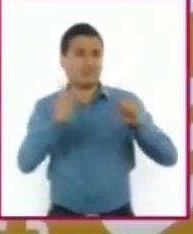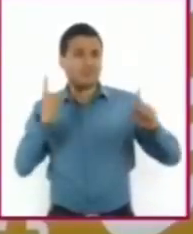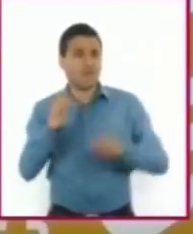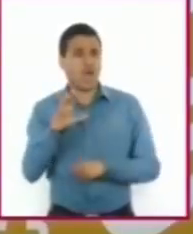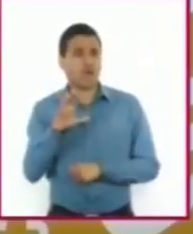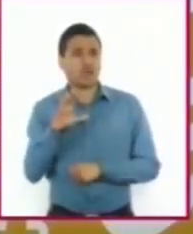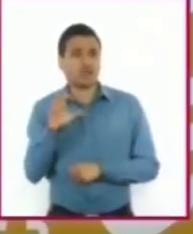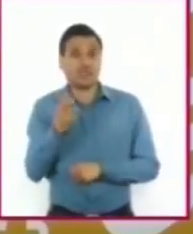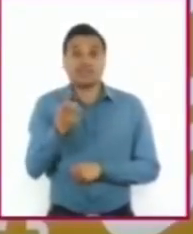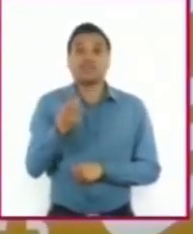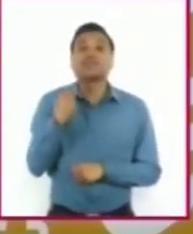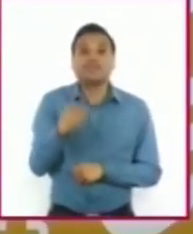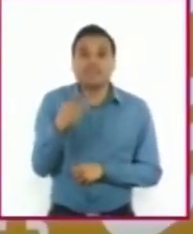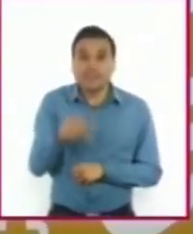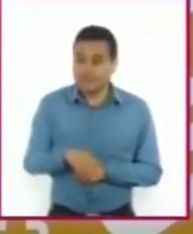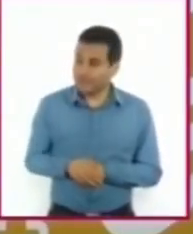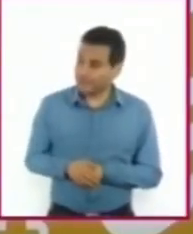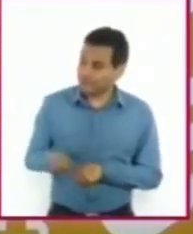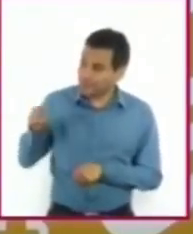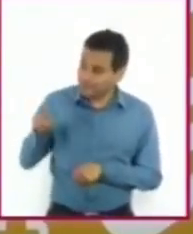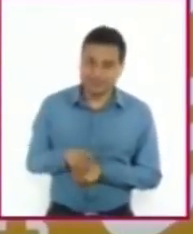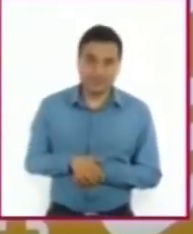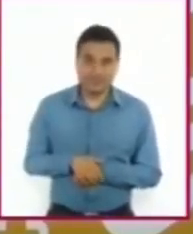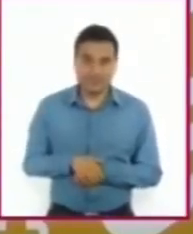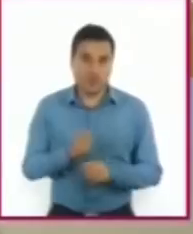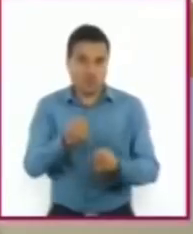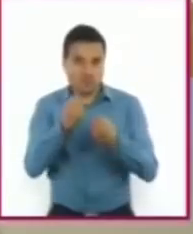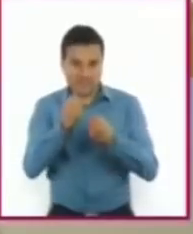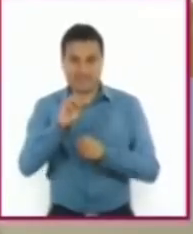esta fuerza se le llama fuerza magnética.